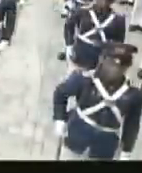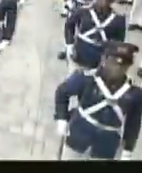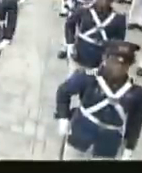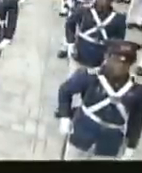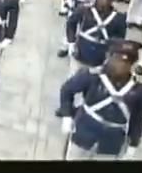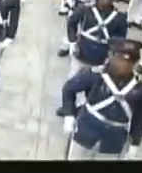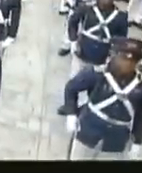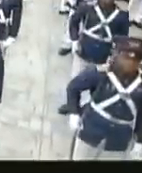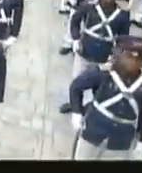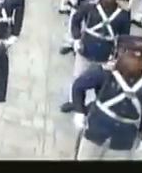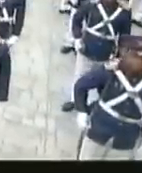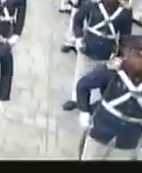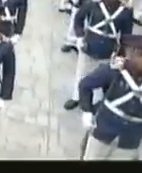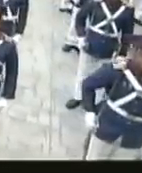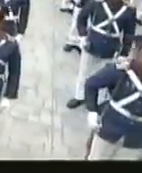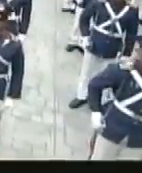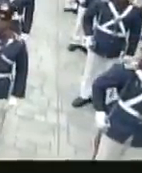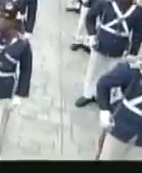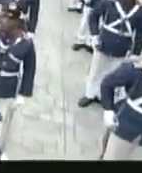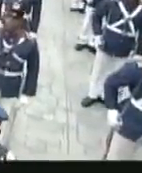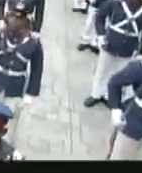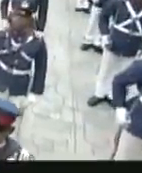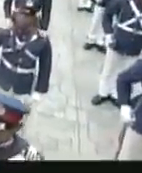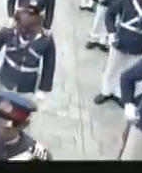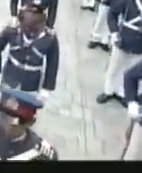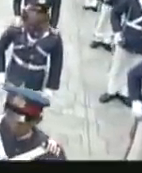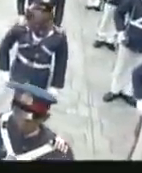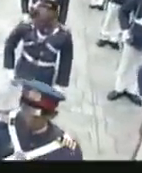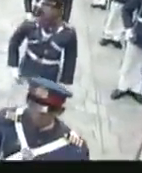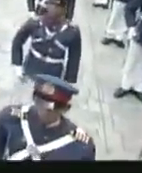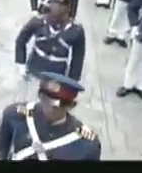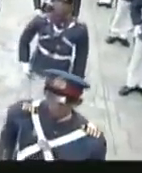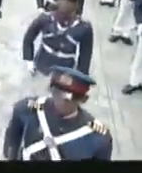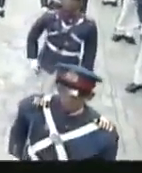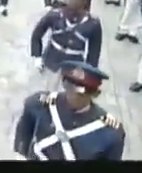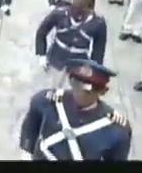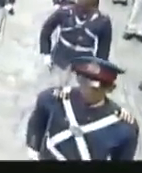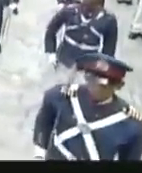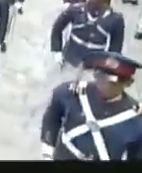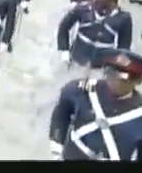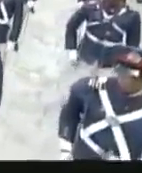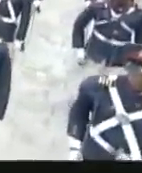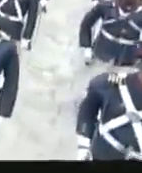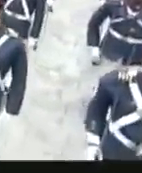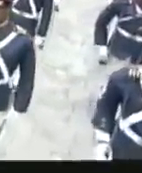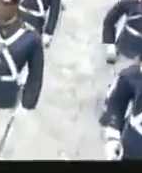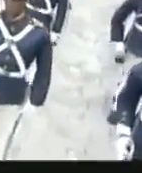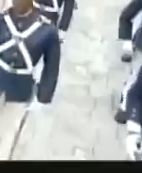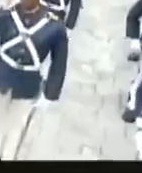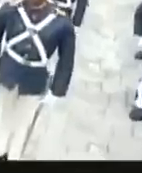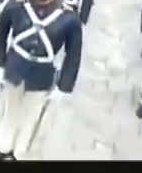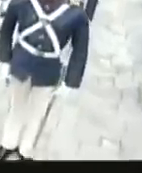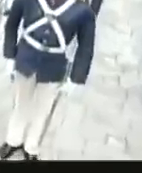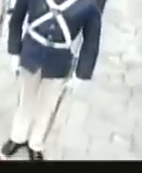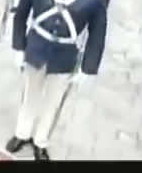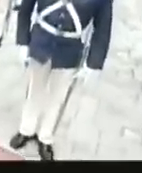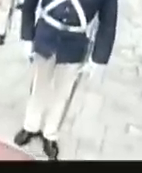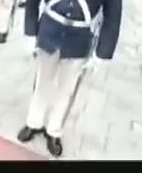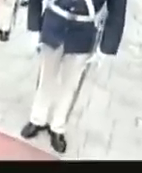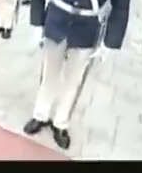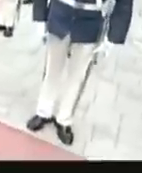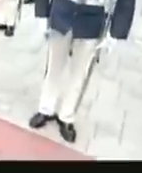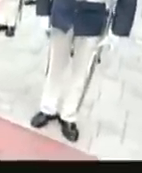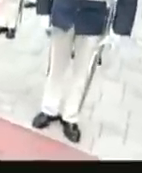este importante acto de transmisión de mando que se lleva a cabo en la sede del Ministerio del Poder Popular para la Defensa.